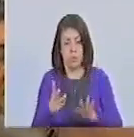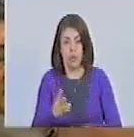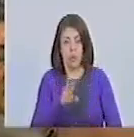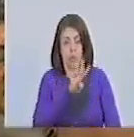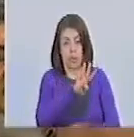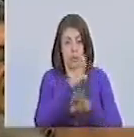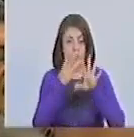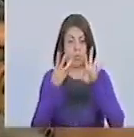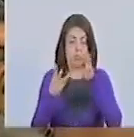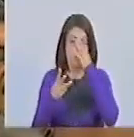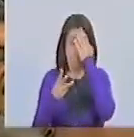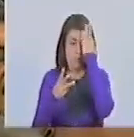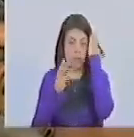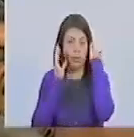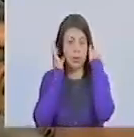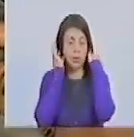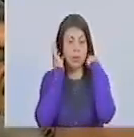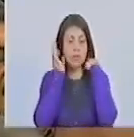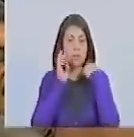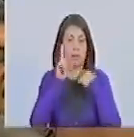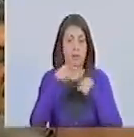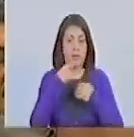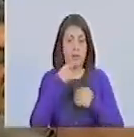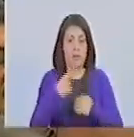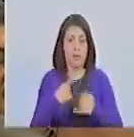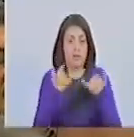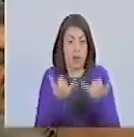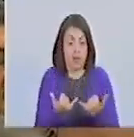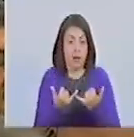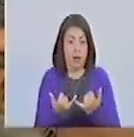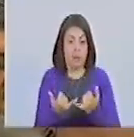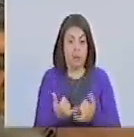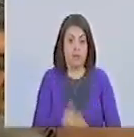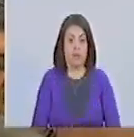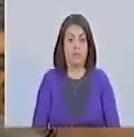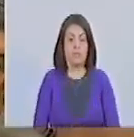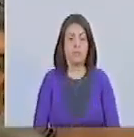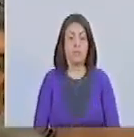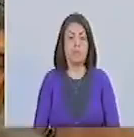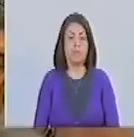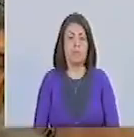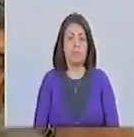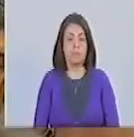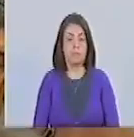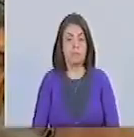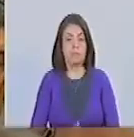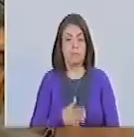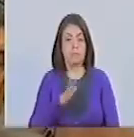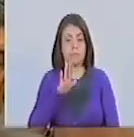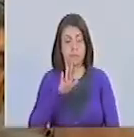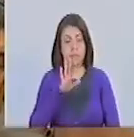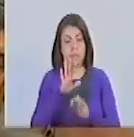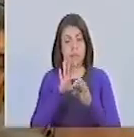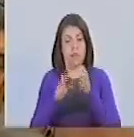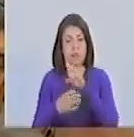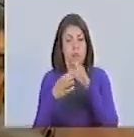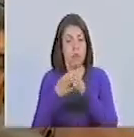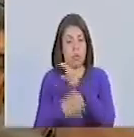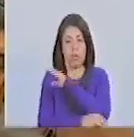asesinadas 48 mujeres, y además de eso, en estos momentos se están alentando a las